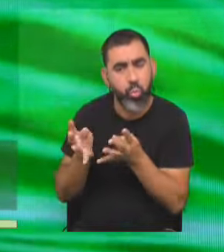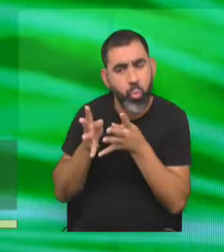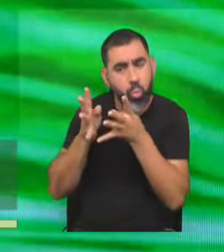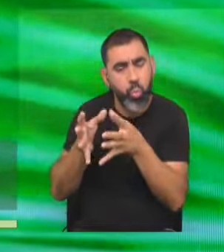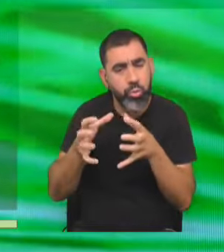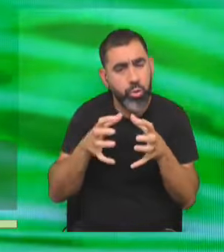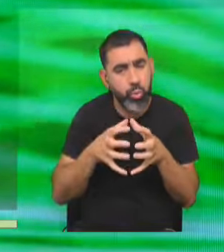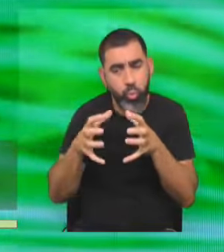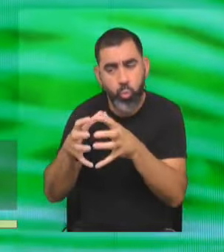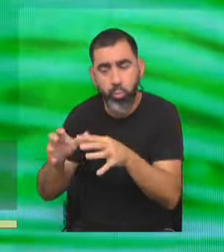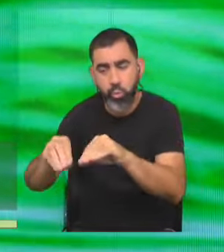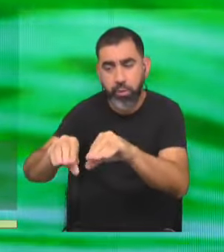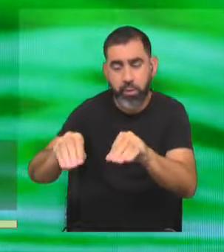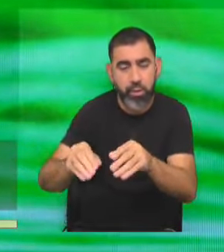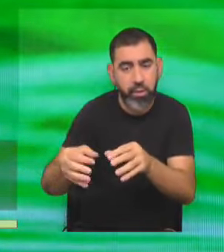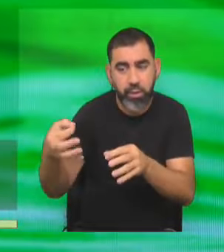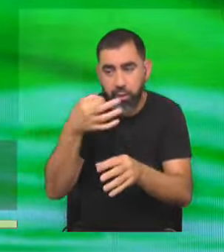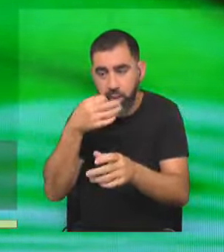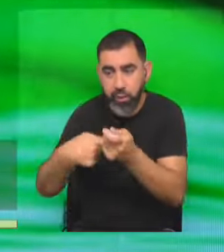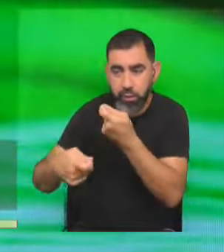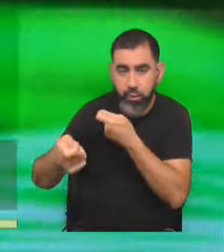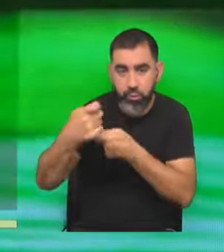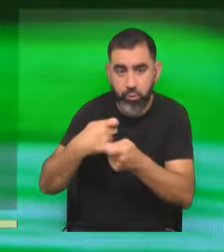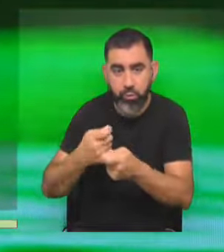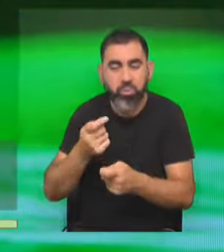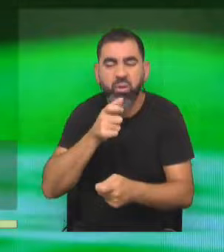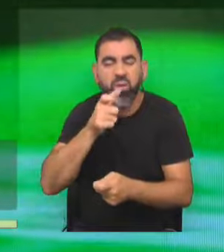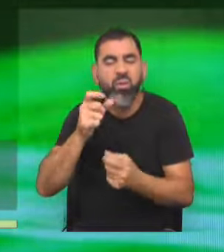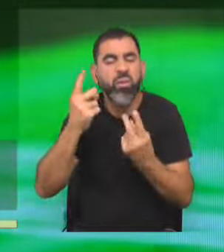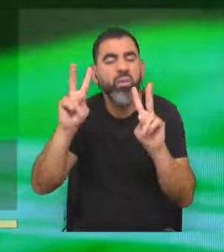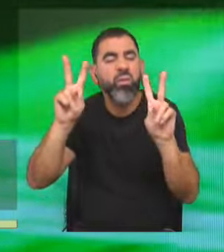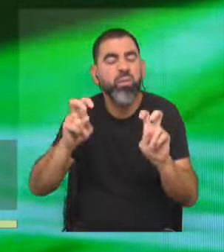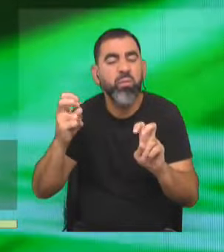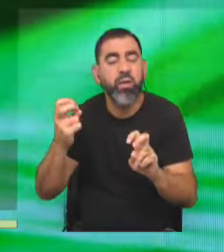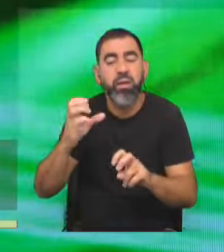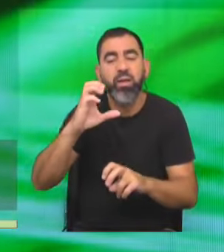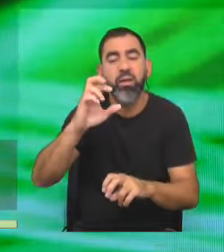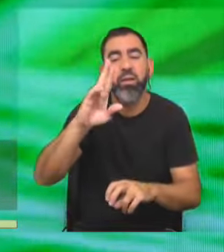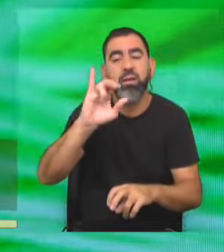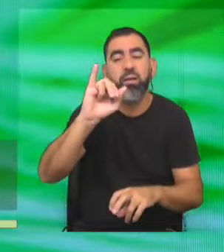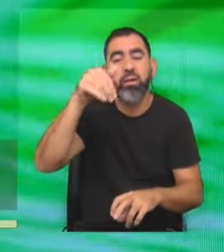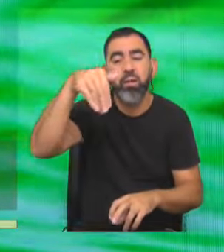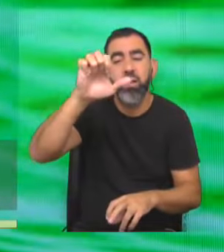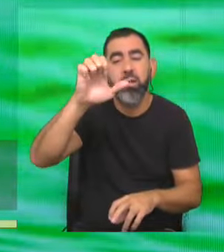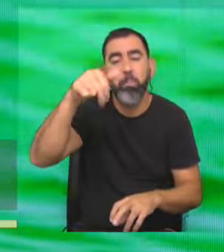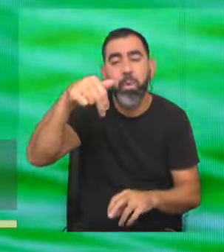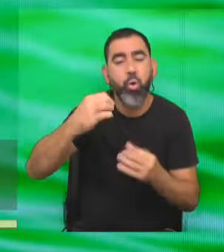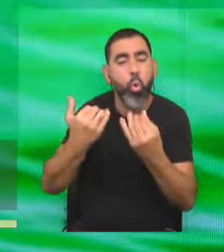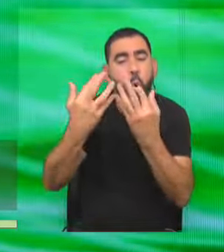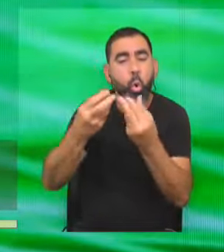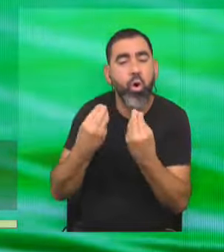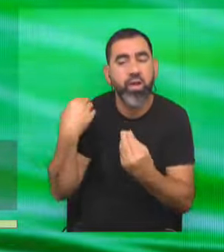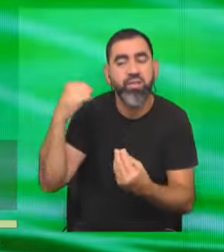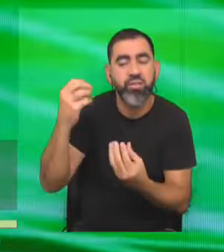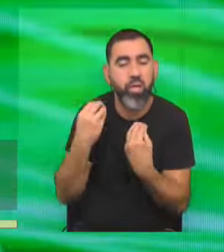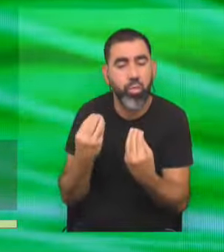bandas por el territorio y en realidad quiere decir el crimen organizado de qué estamos hablando cuando hablamos de crimen organizado crimen